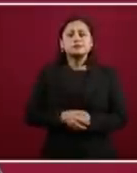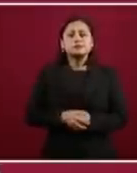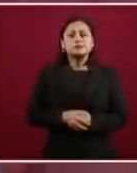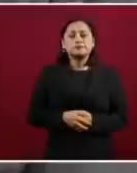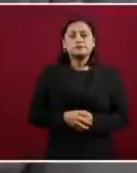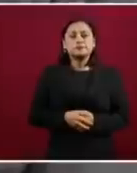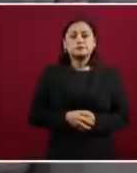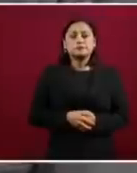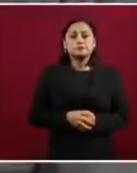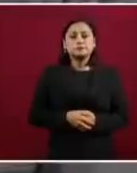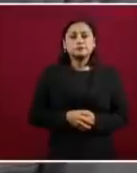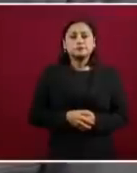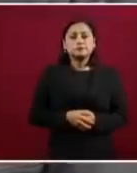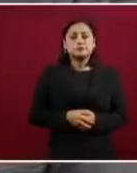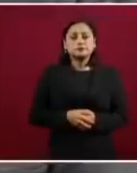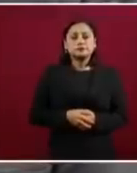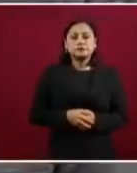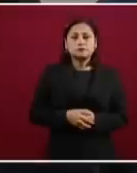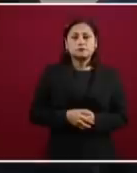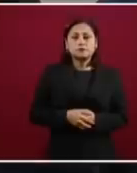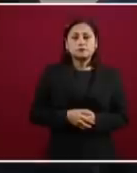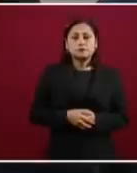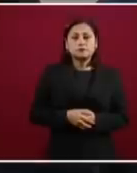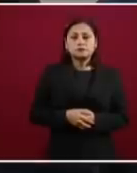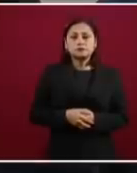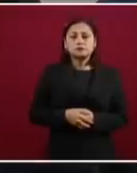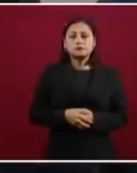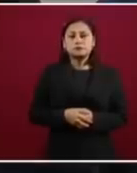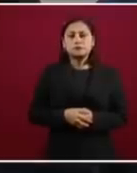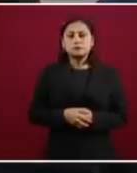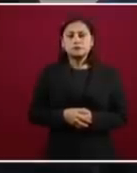indaguen cuánto invirtió